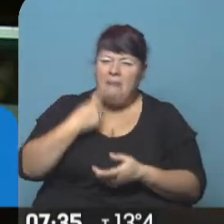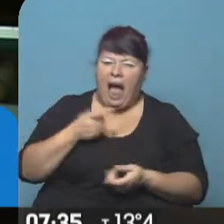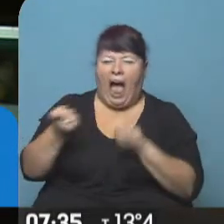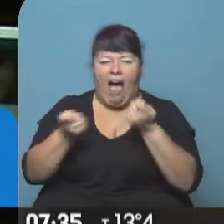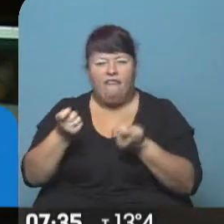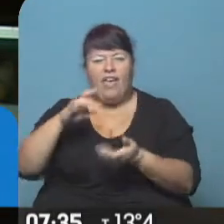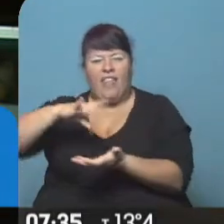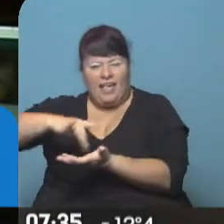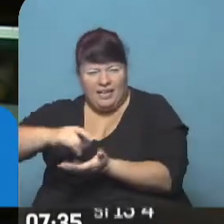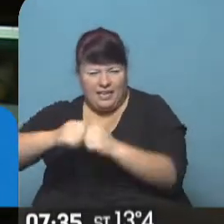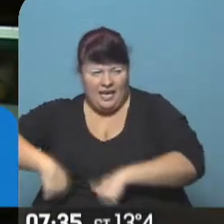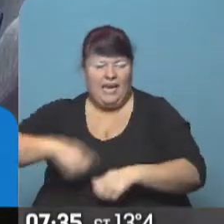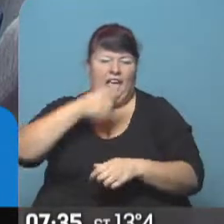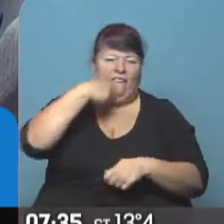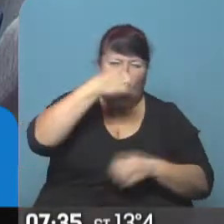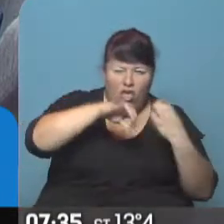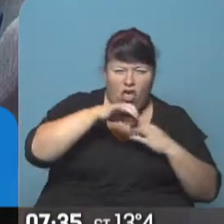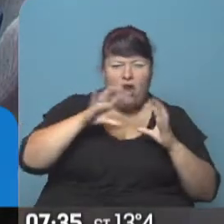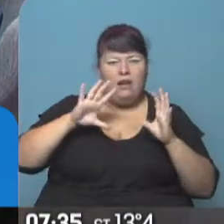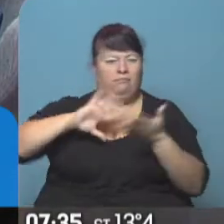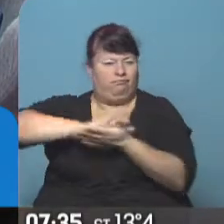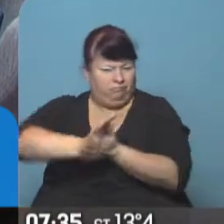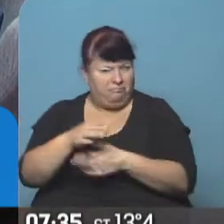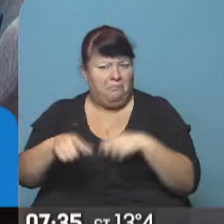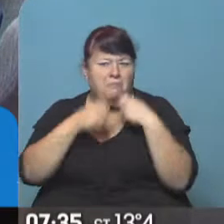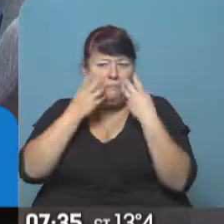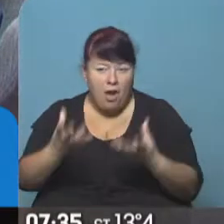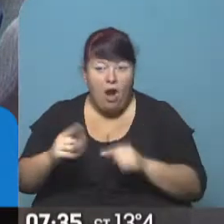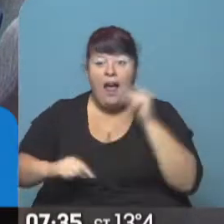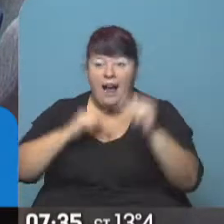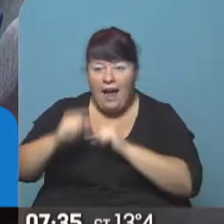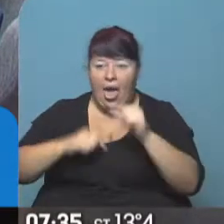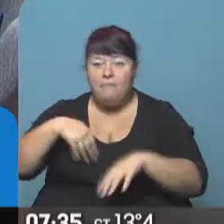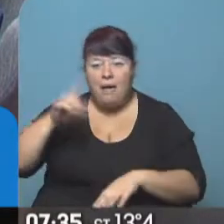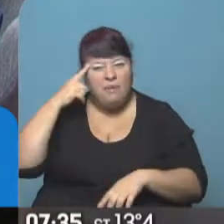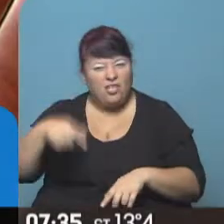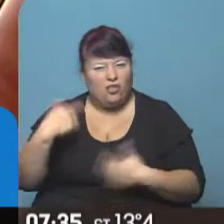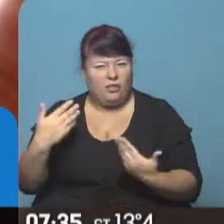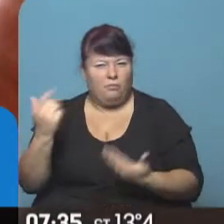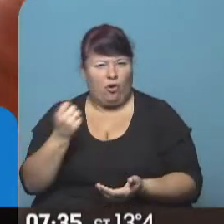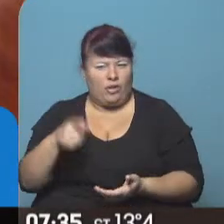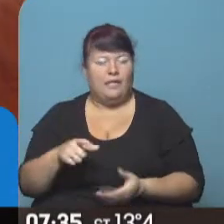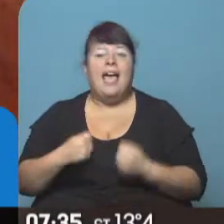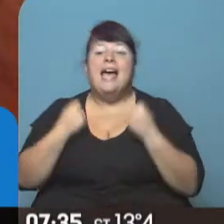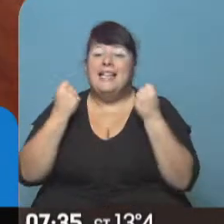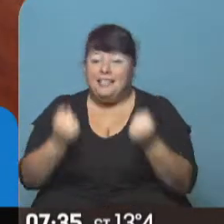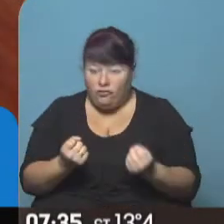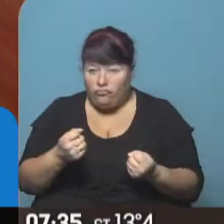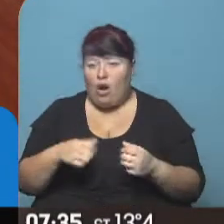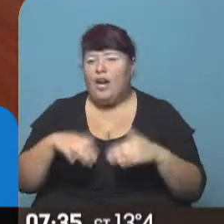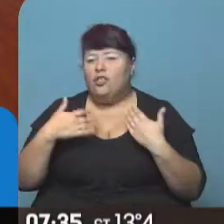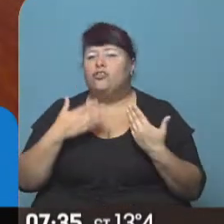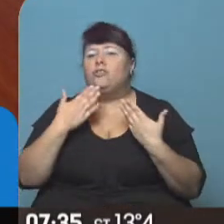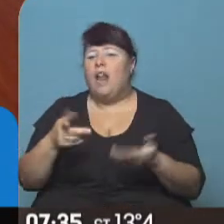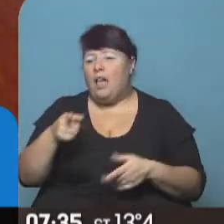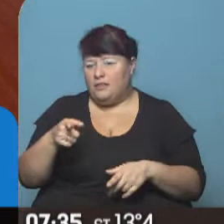del juego clandestino, del narcotráfico, están dando sus frutos. Así que cada día somos más los que creemos que esto vale la pena. El esfuerzo que estamos haciendo tiene que ver